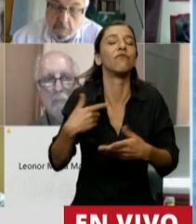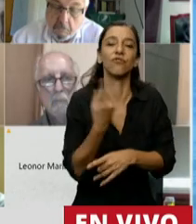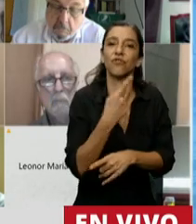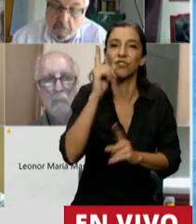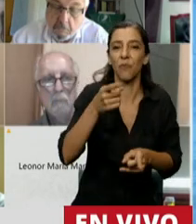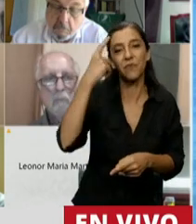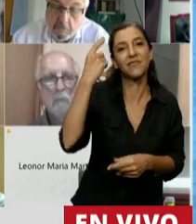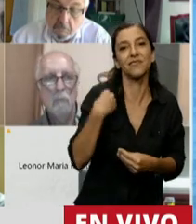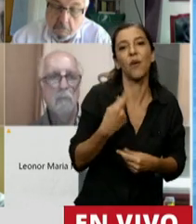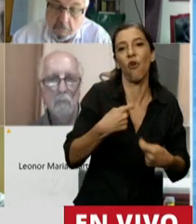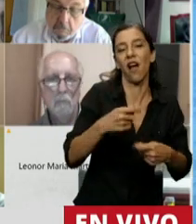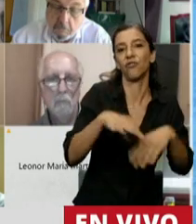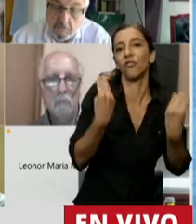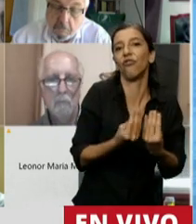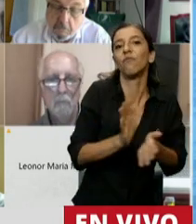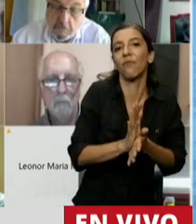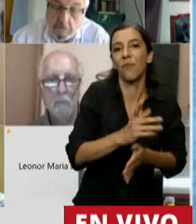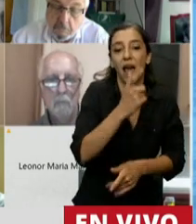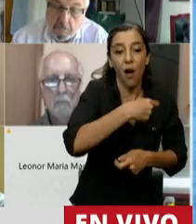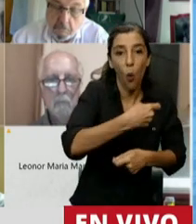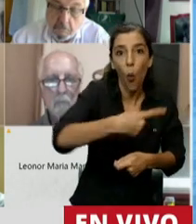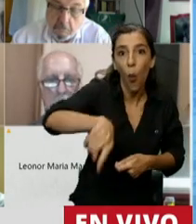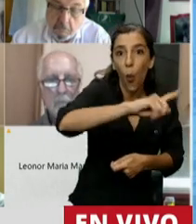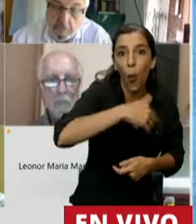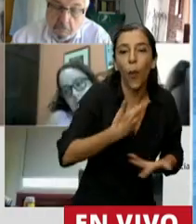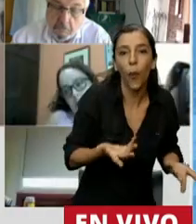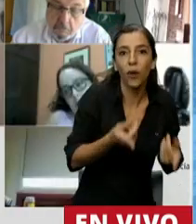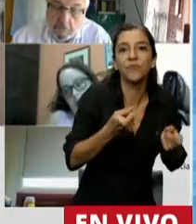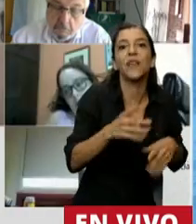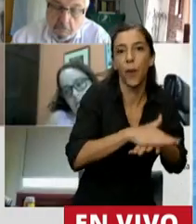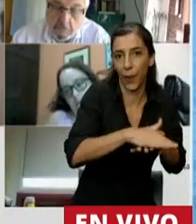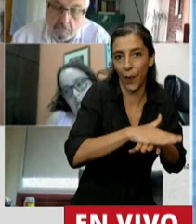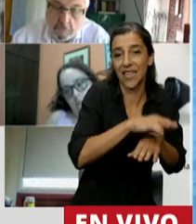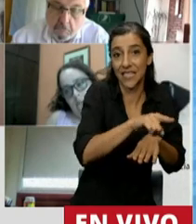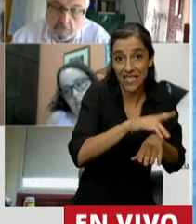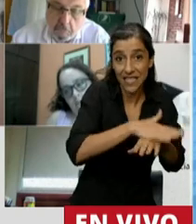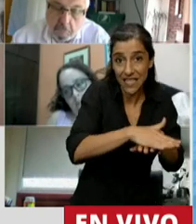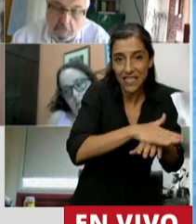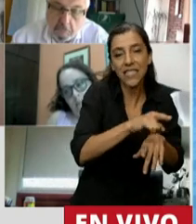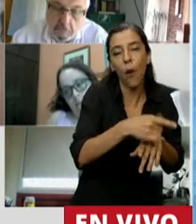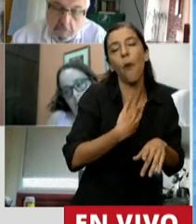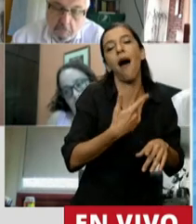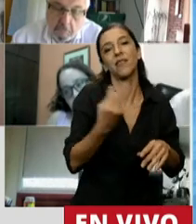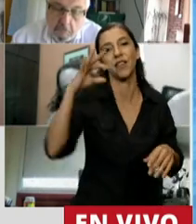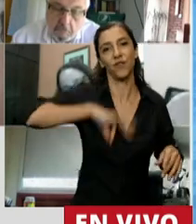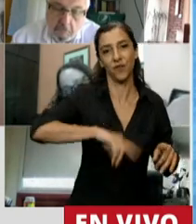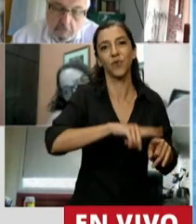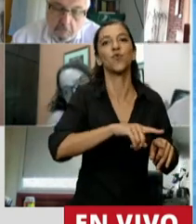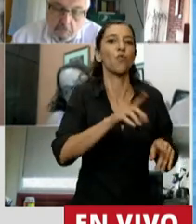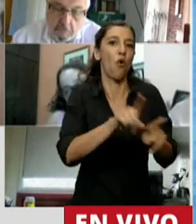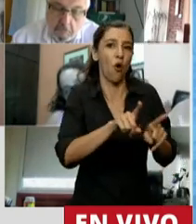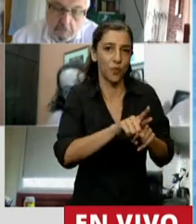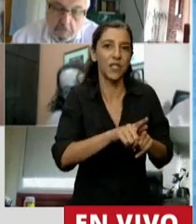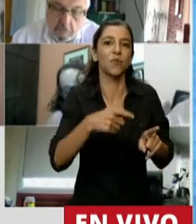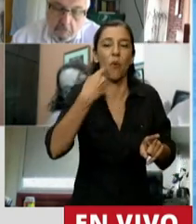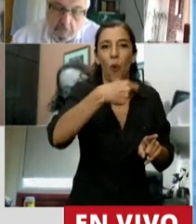través del salario. Y que entendemos que el salario es el que tiene que ser la base para que luego se replique en la movilidad, porque la idea justamente